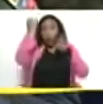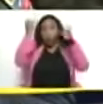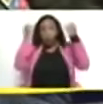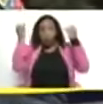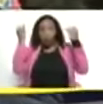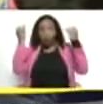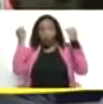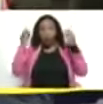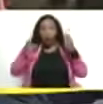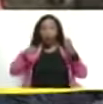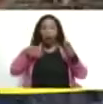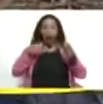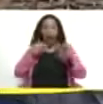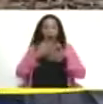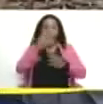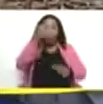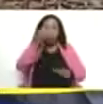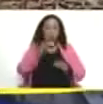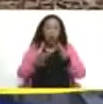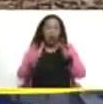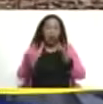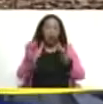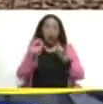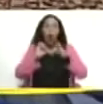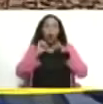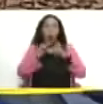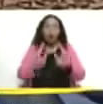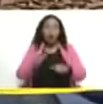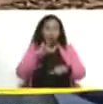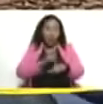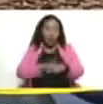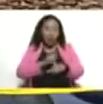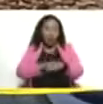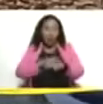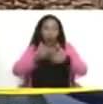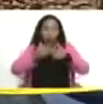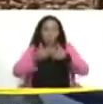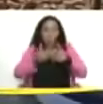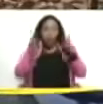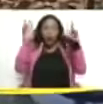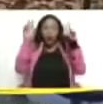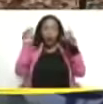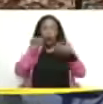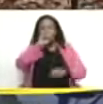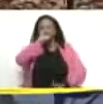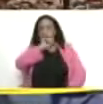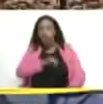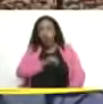hasta que llegó el tiempo del Renacimiento. El tiempo del Renacimiento con nuestro amado